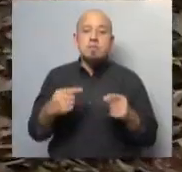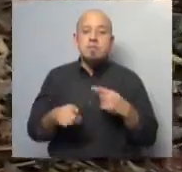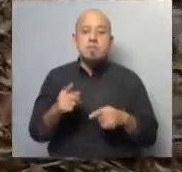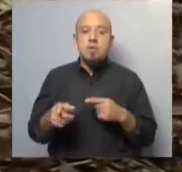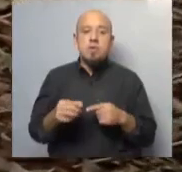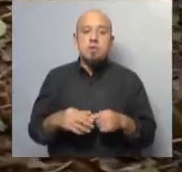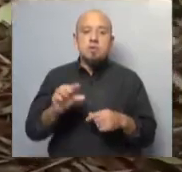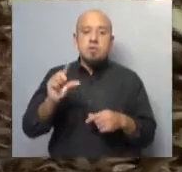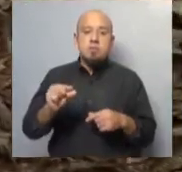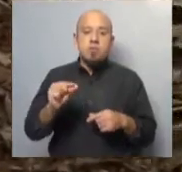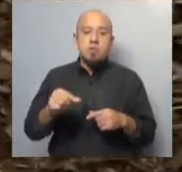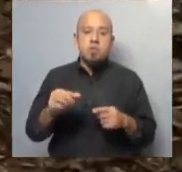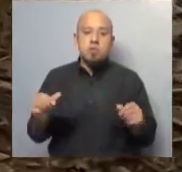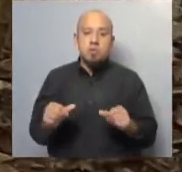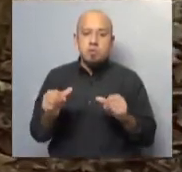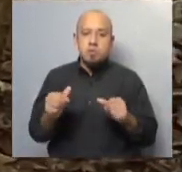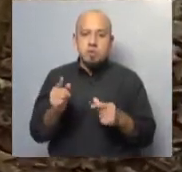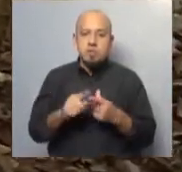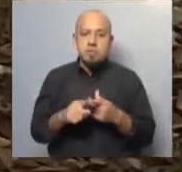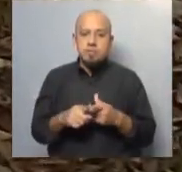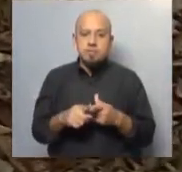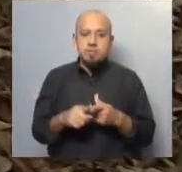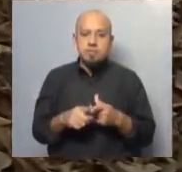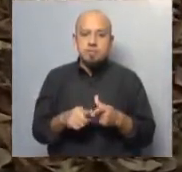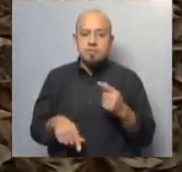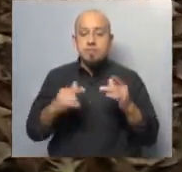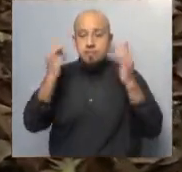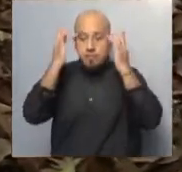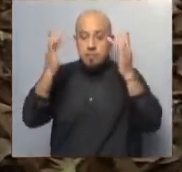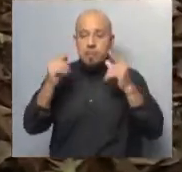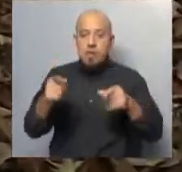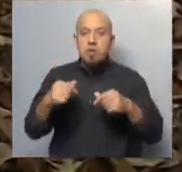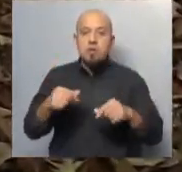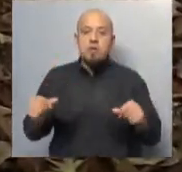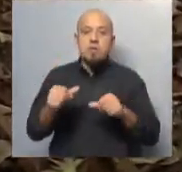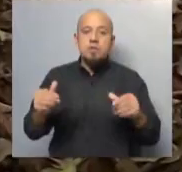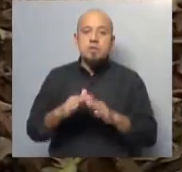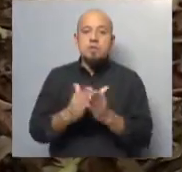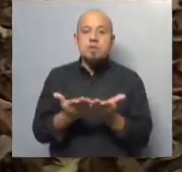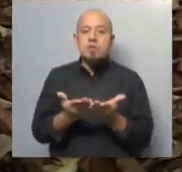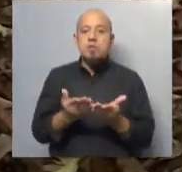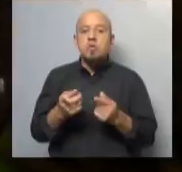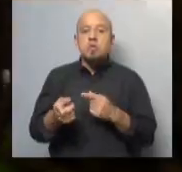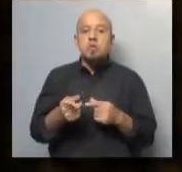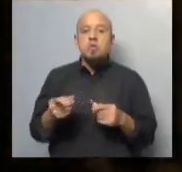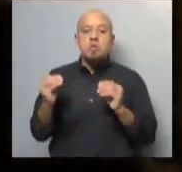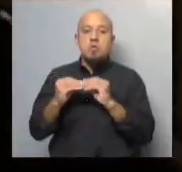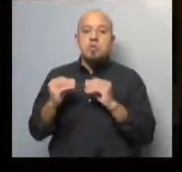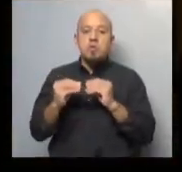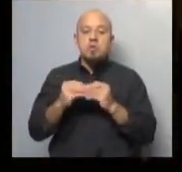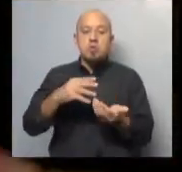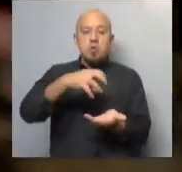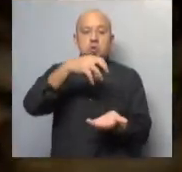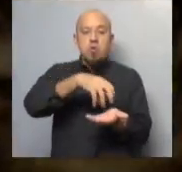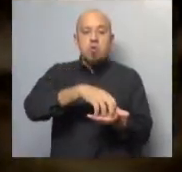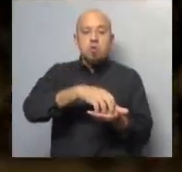bastante poco cómo se encara, ¿no? A nivel de educación. Nosotros publicamos un libro con Cecilia Ratti que es Como hongo después de la lluvia y